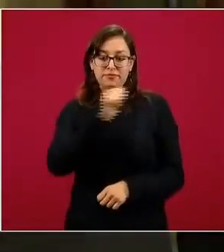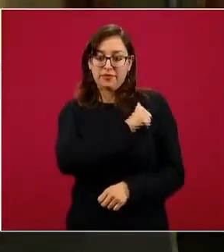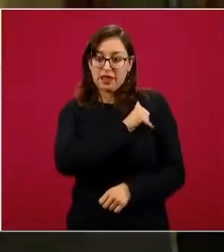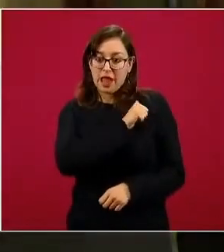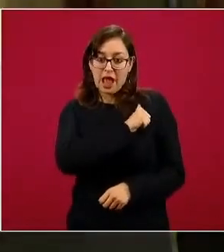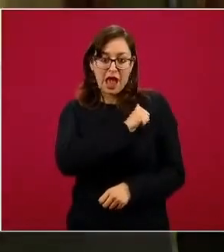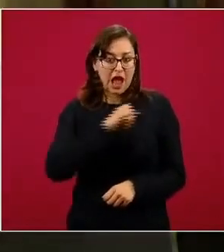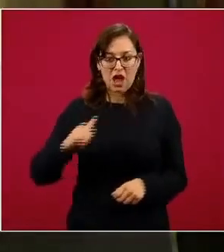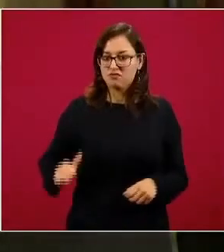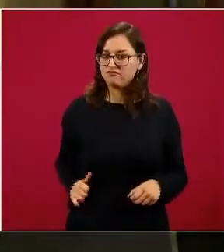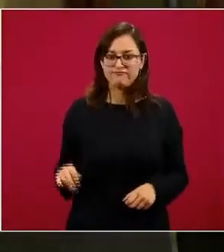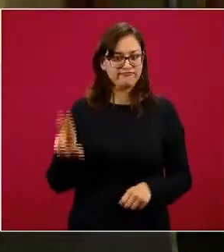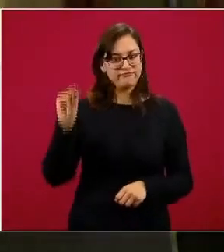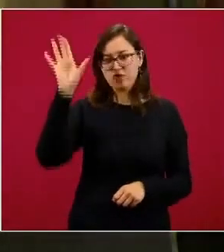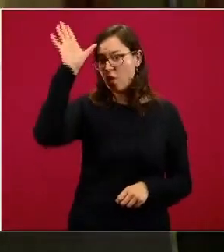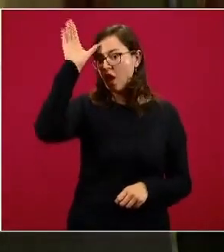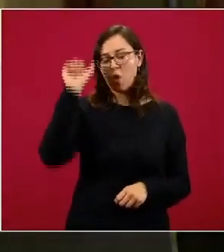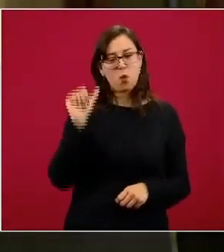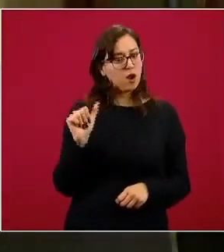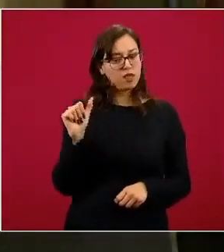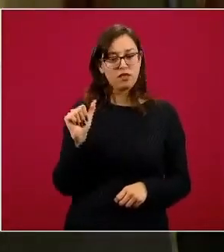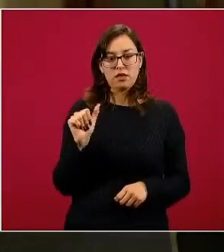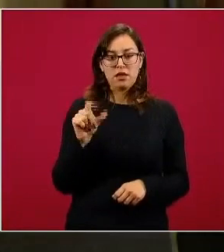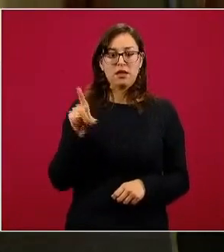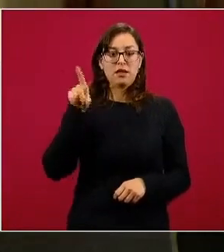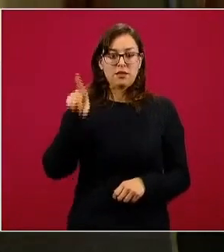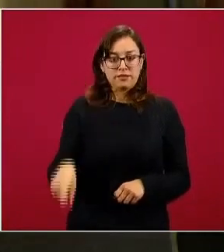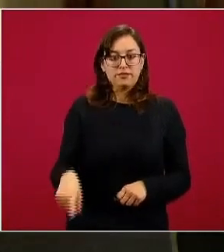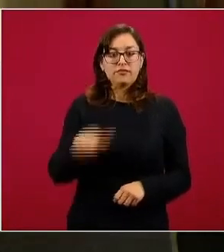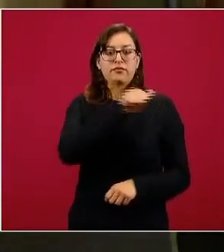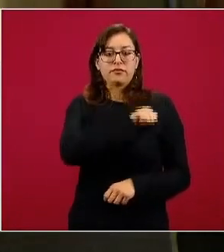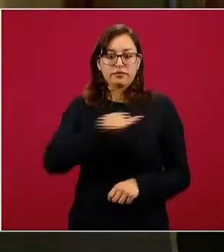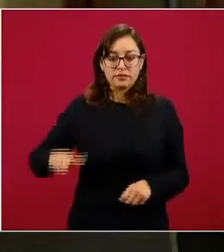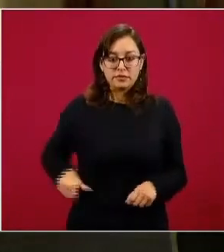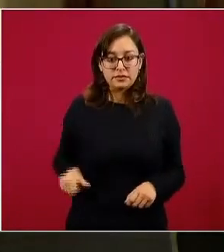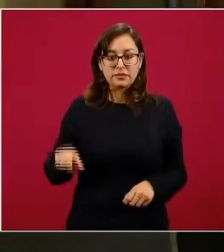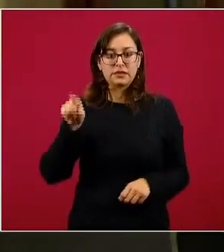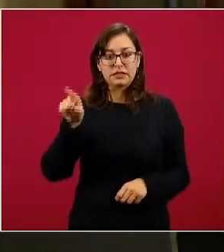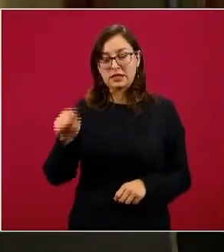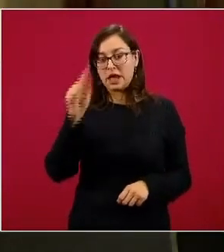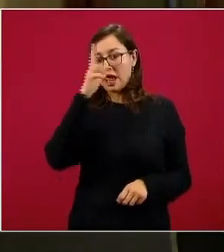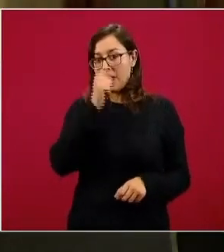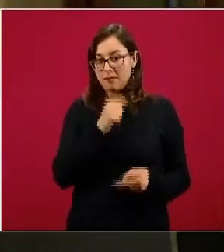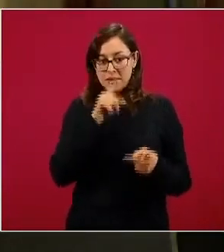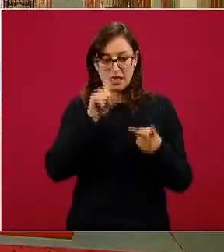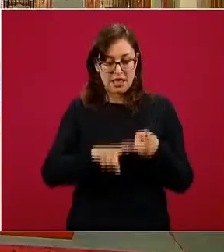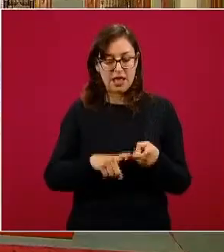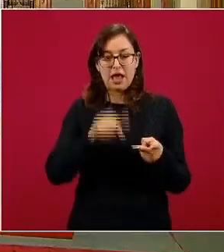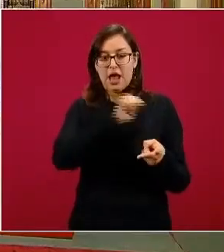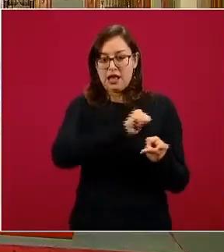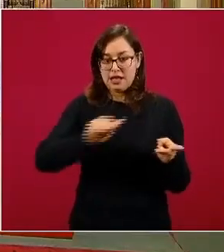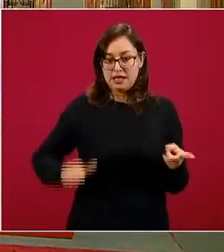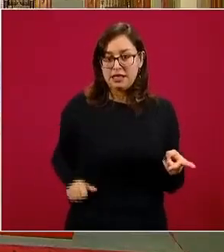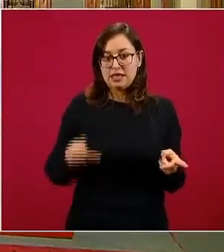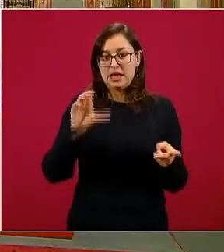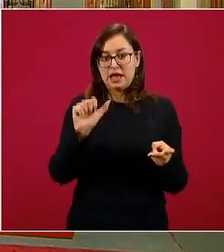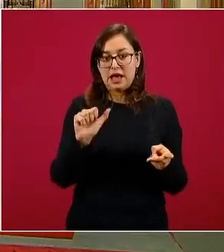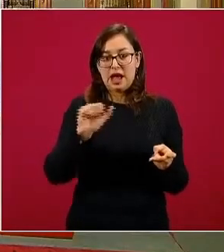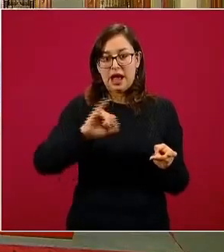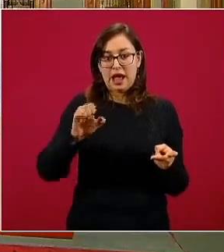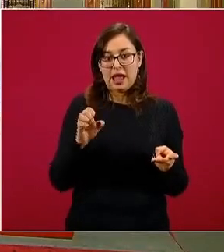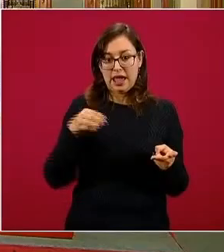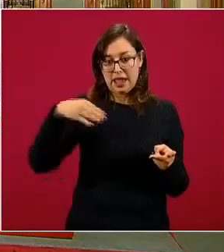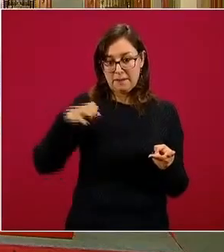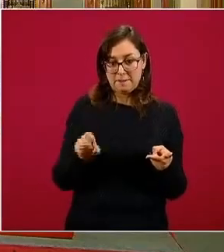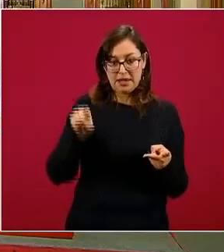principales ciudades no están de acuerdo, muy en particular la alcaldesa de Hermosillo y el alcalde de Cajeme consideran que el Consejo Estatal